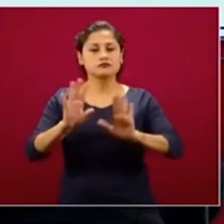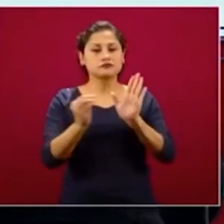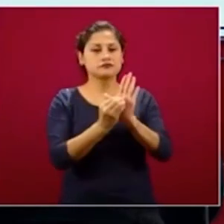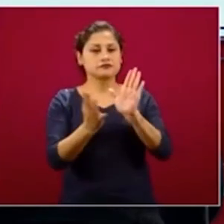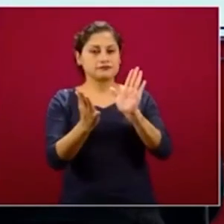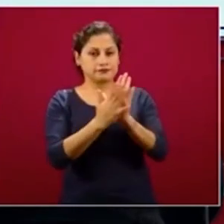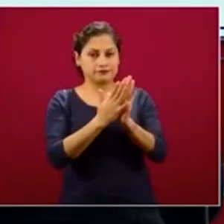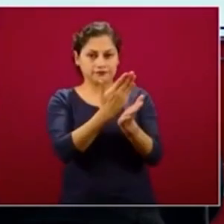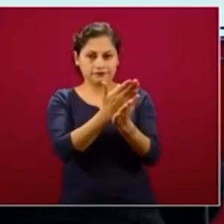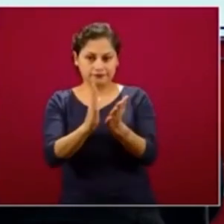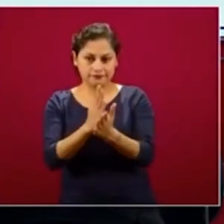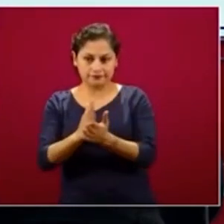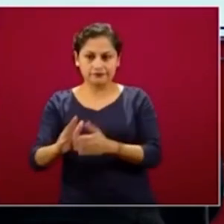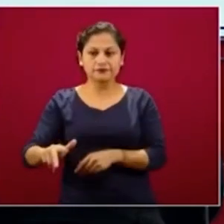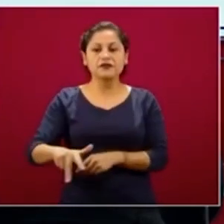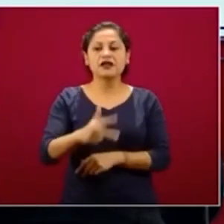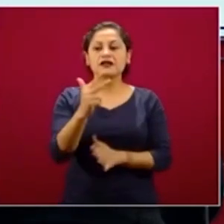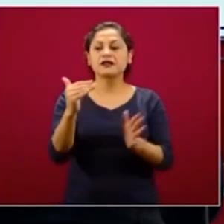definido,